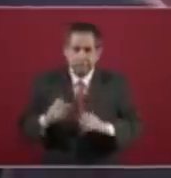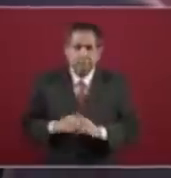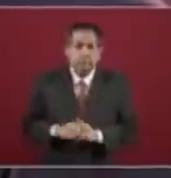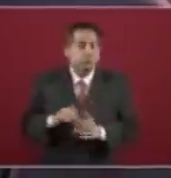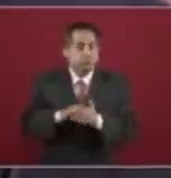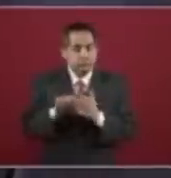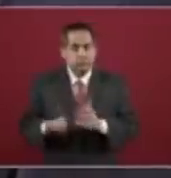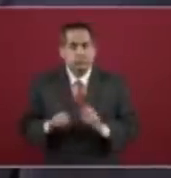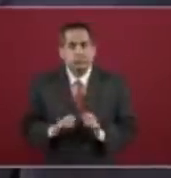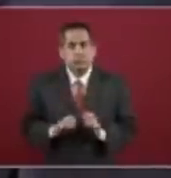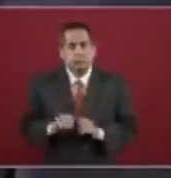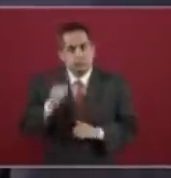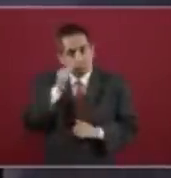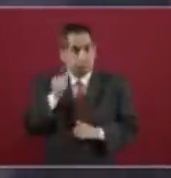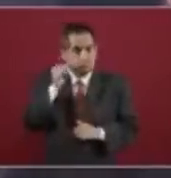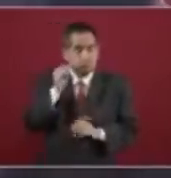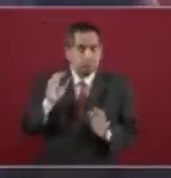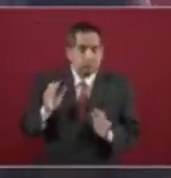ejemplo, ayer,